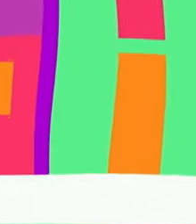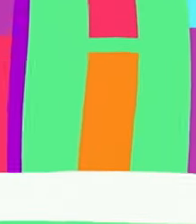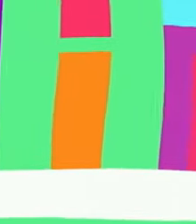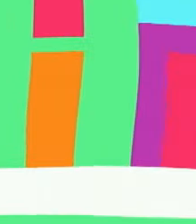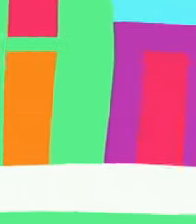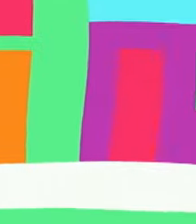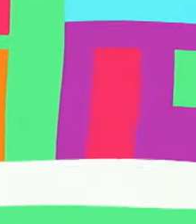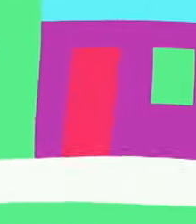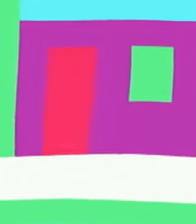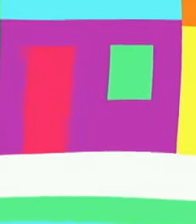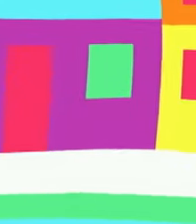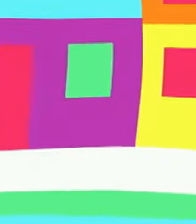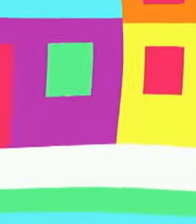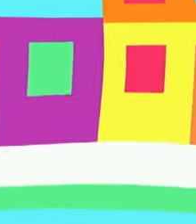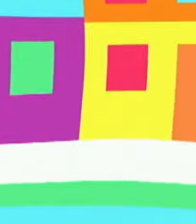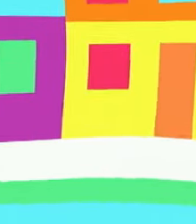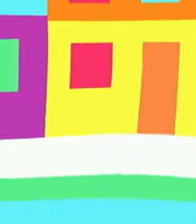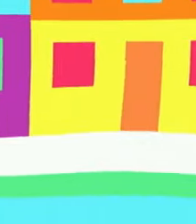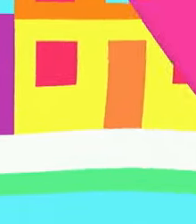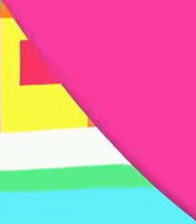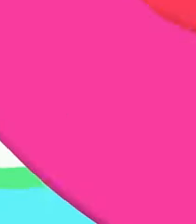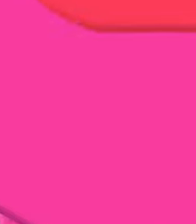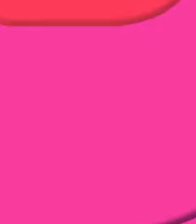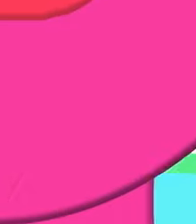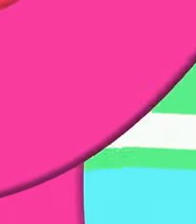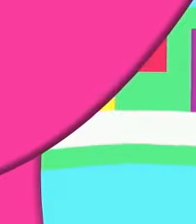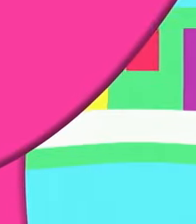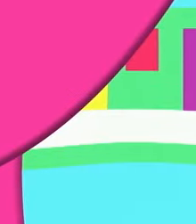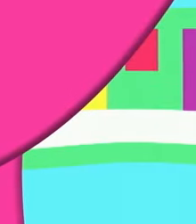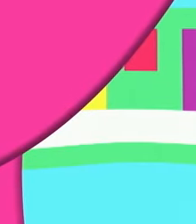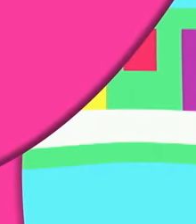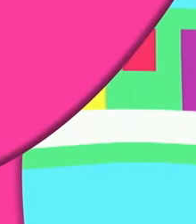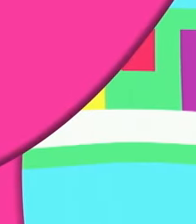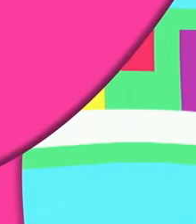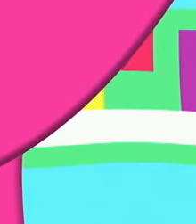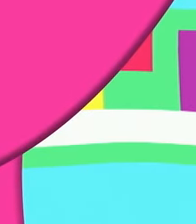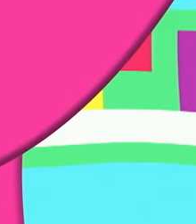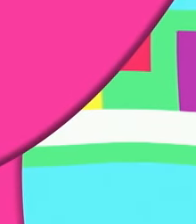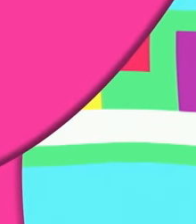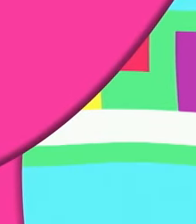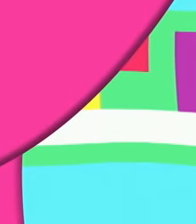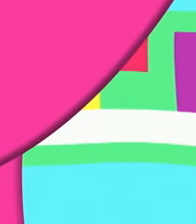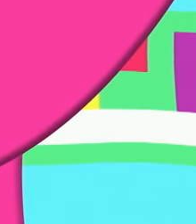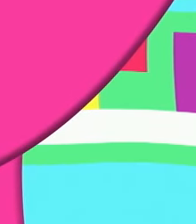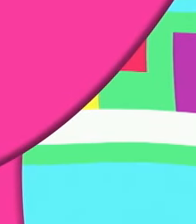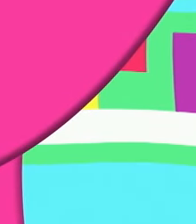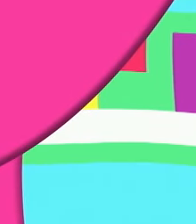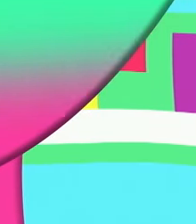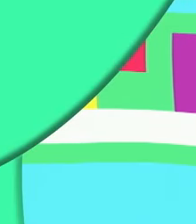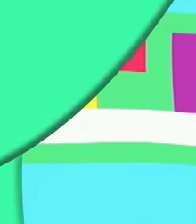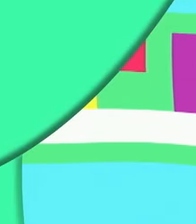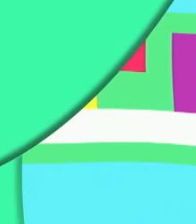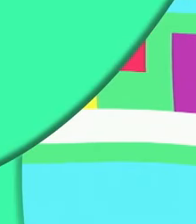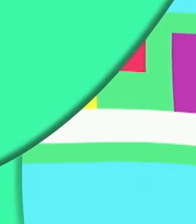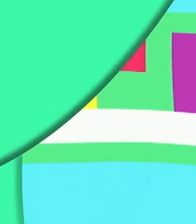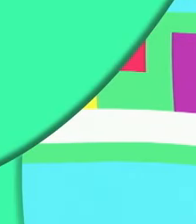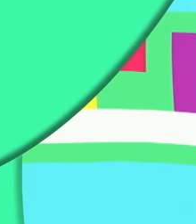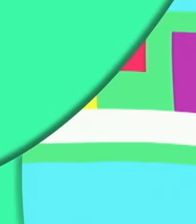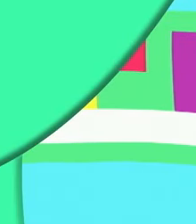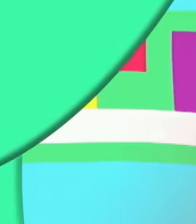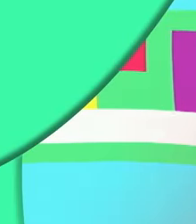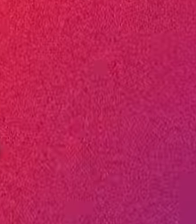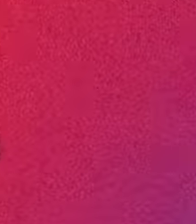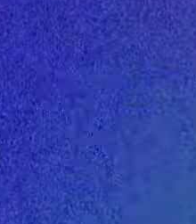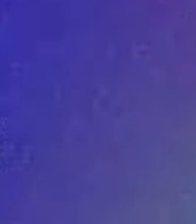Lactiquisas mochach, sikiskim kamak, moisteyut, moyakatsol, ikinik ni mansing nikalakis.